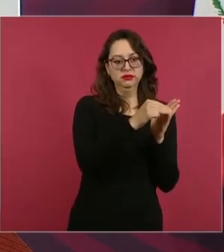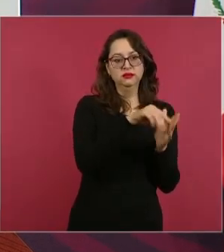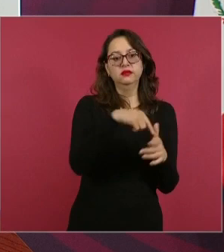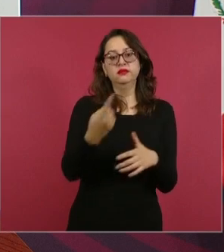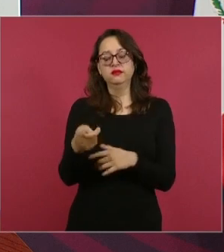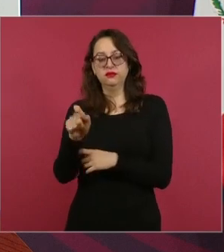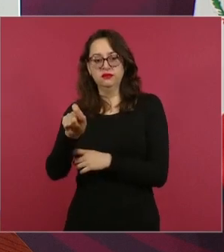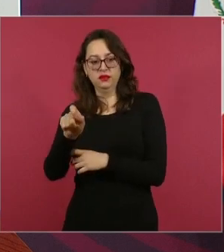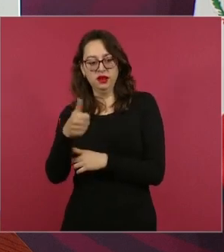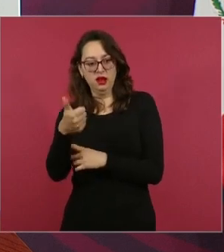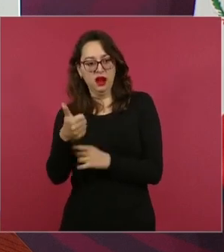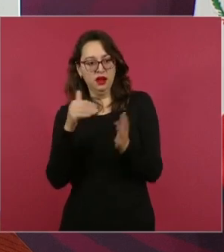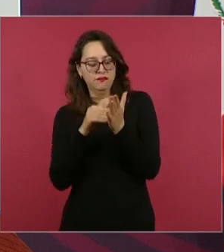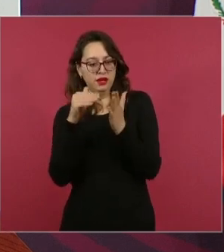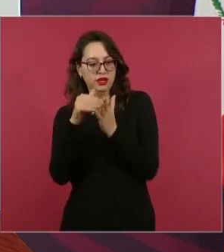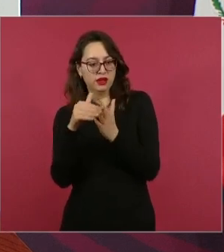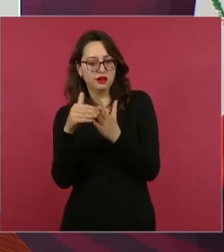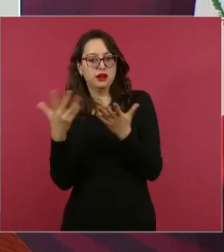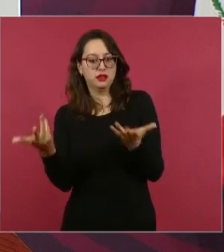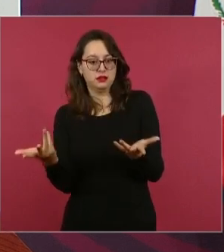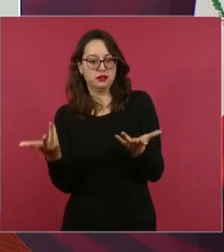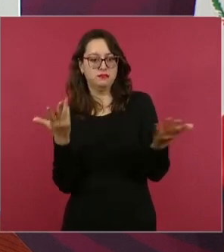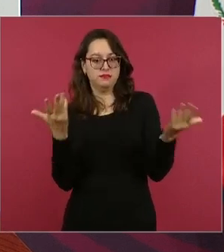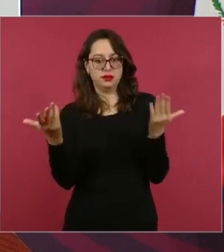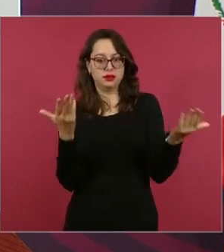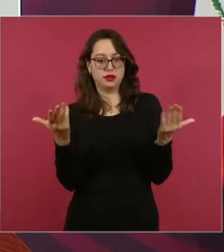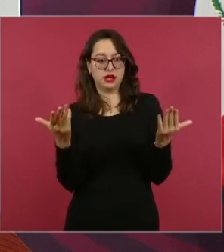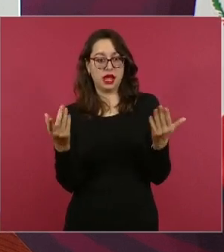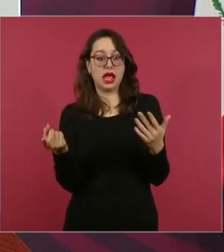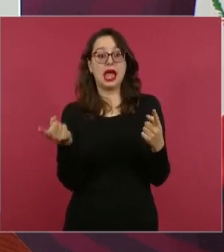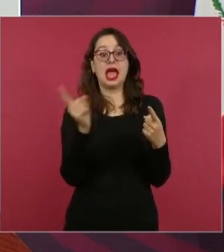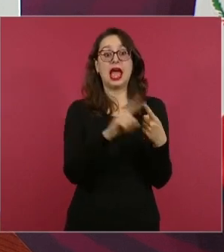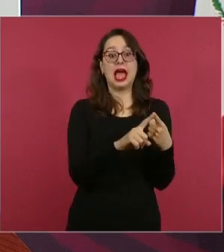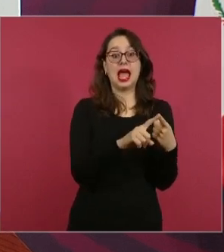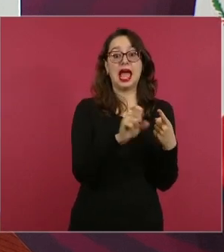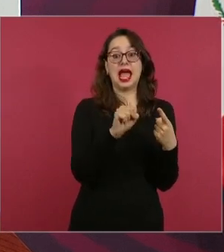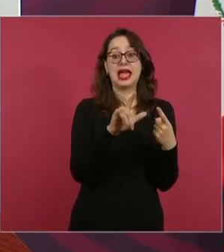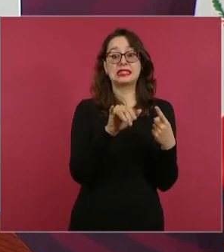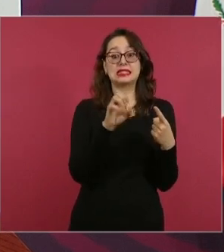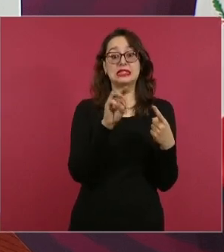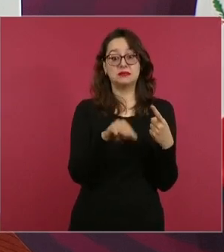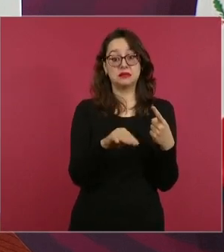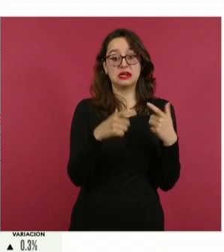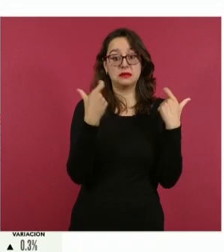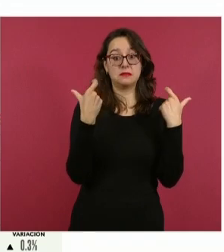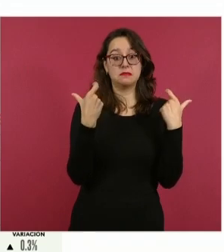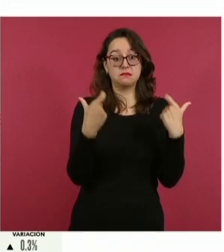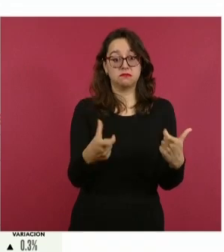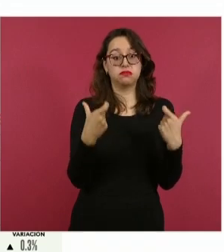26000 porque Carlos Si aparece entre los más ricos del